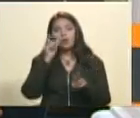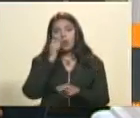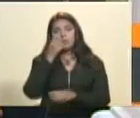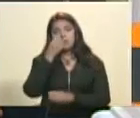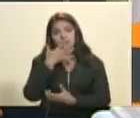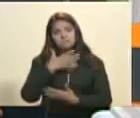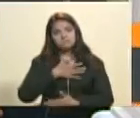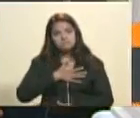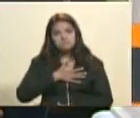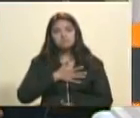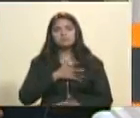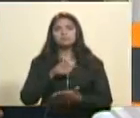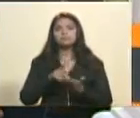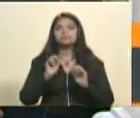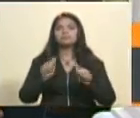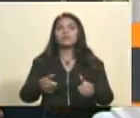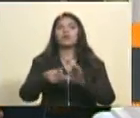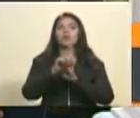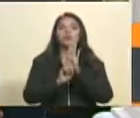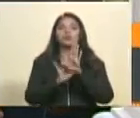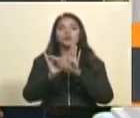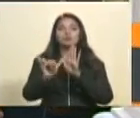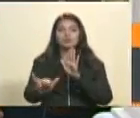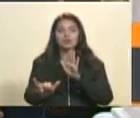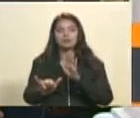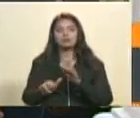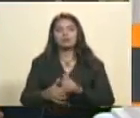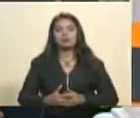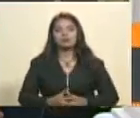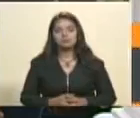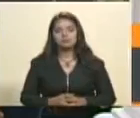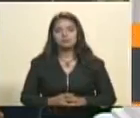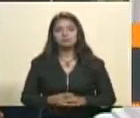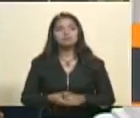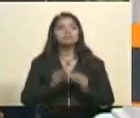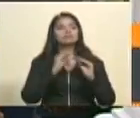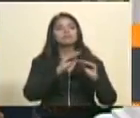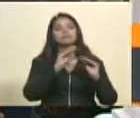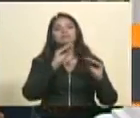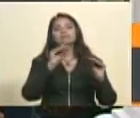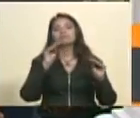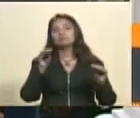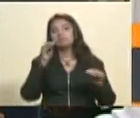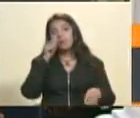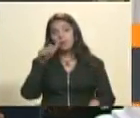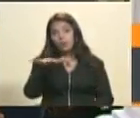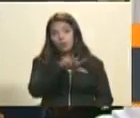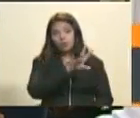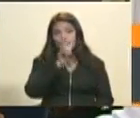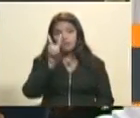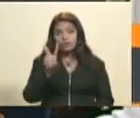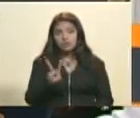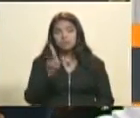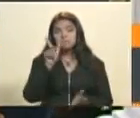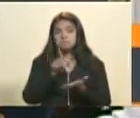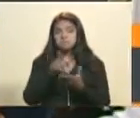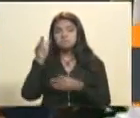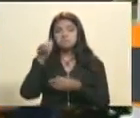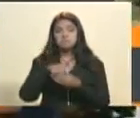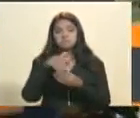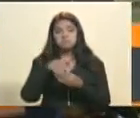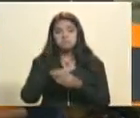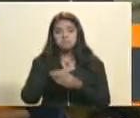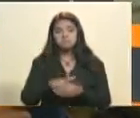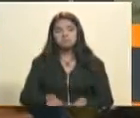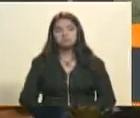bien, activó el poder constituyente originario y convocó al pueblo venezolano a expresarse